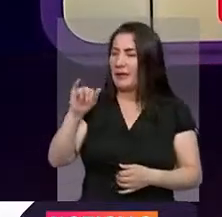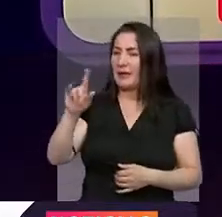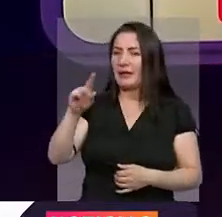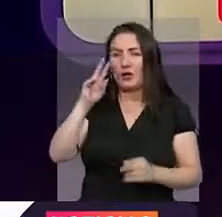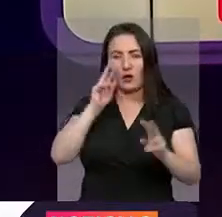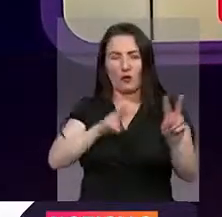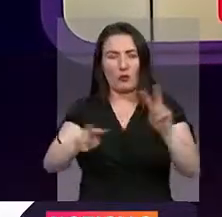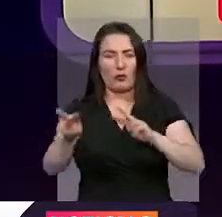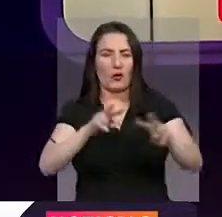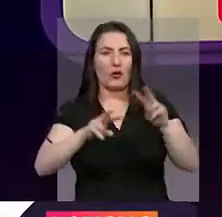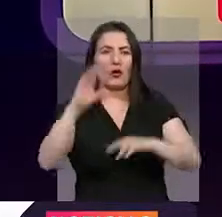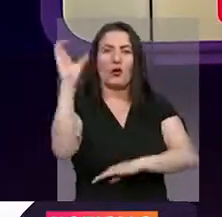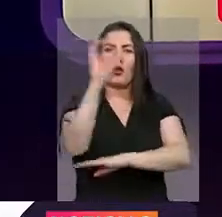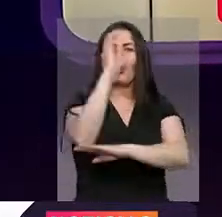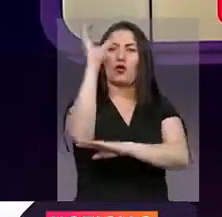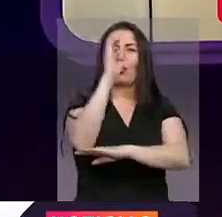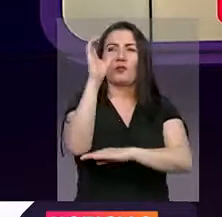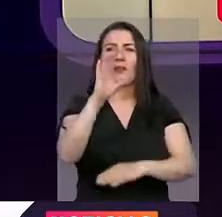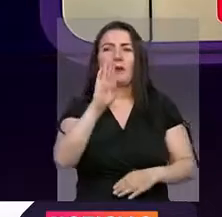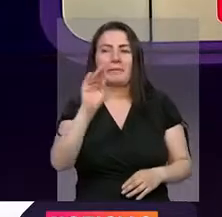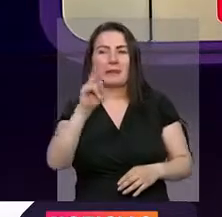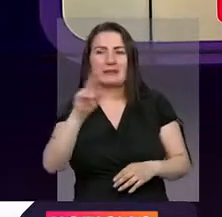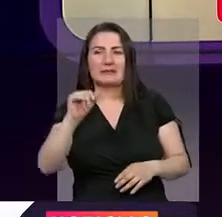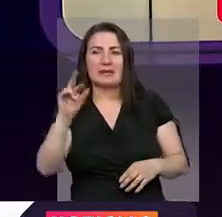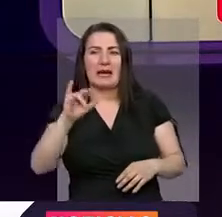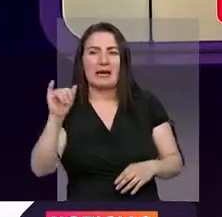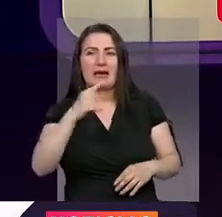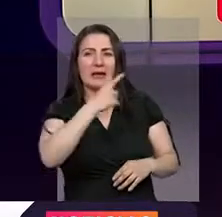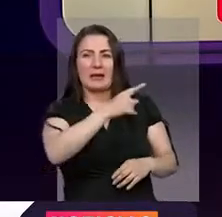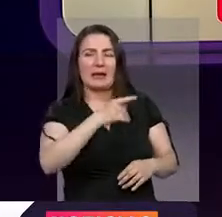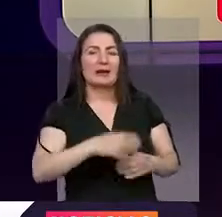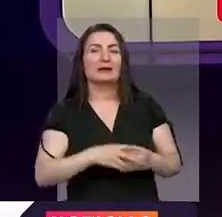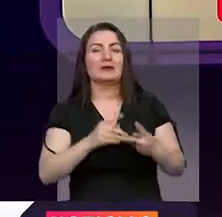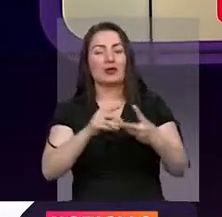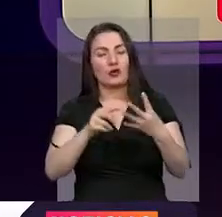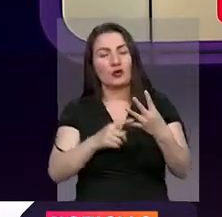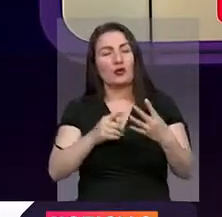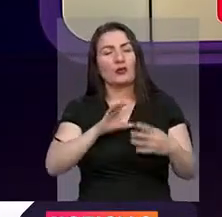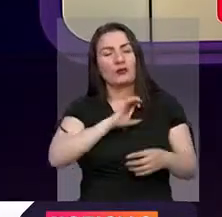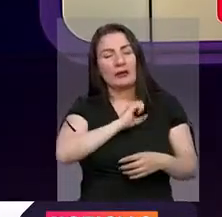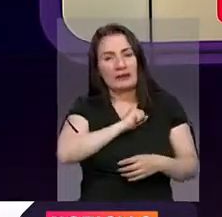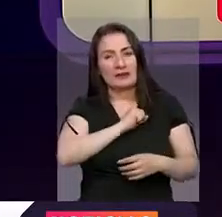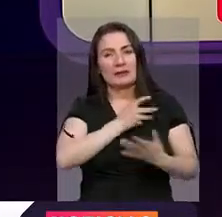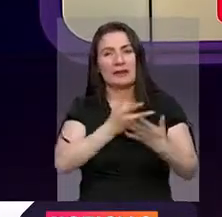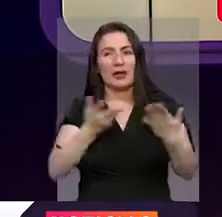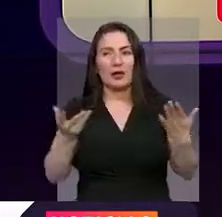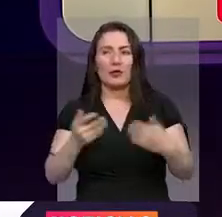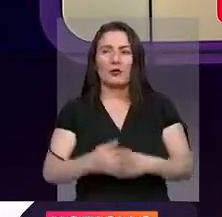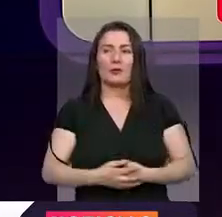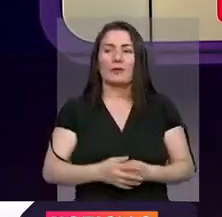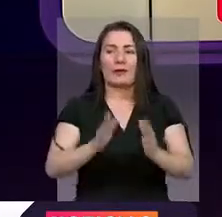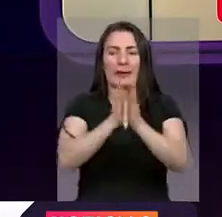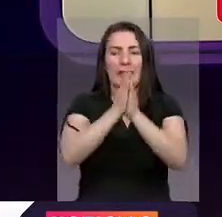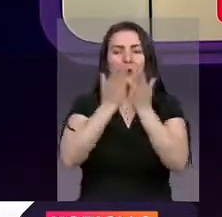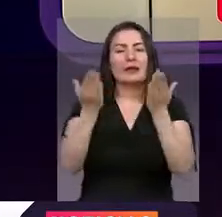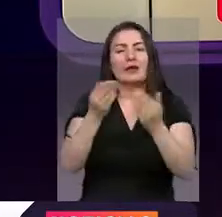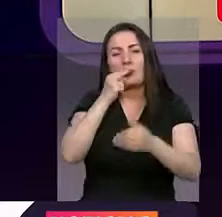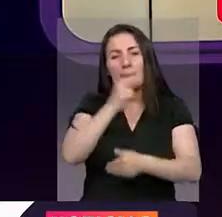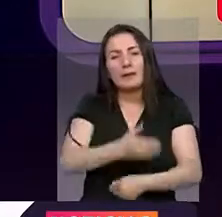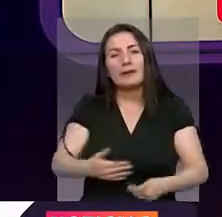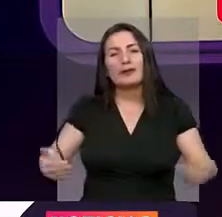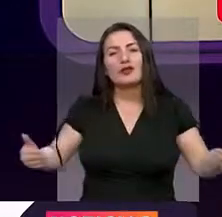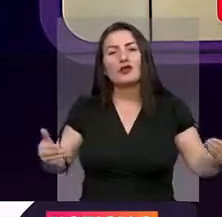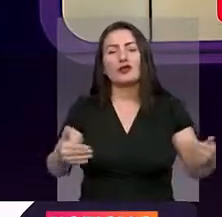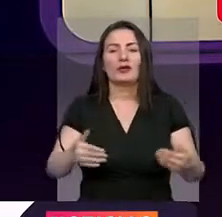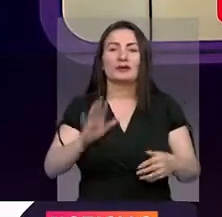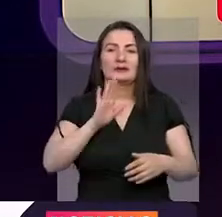de país con su libro Colombia Bizarra. Susan Caín nos habla de la melancolía y la tristeza y descubra el libro infantil de dos de los autores